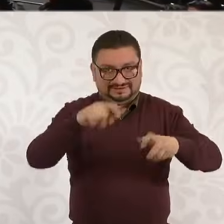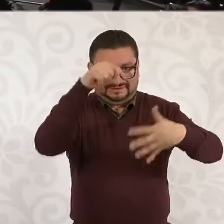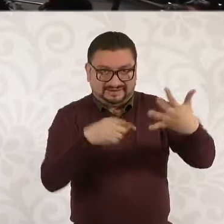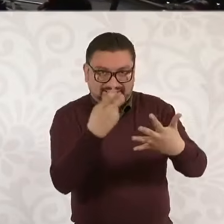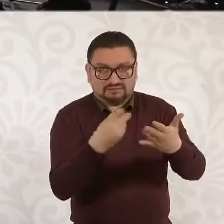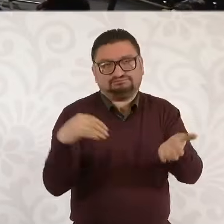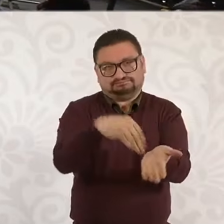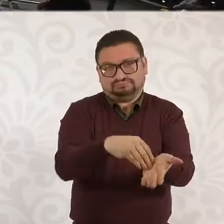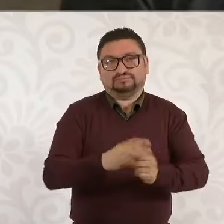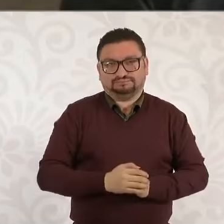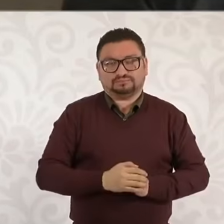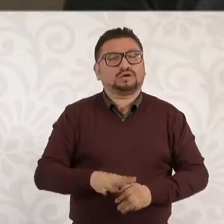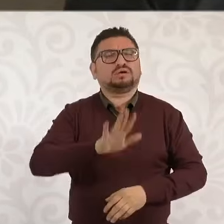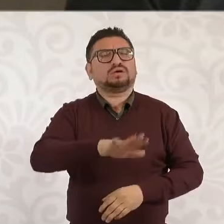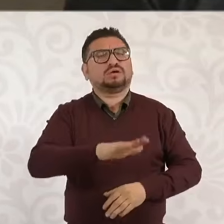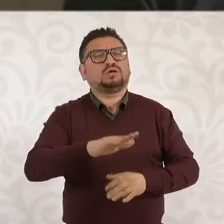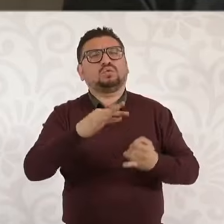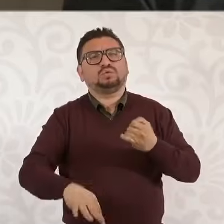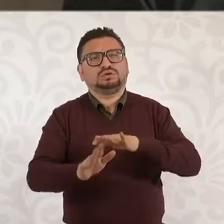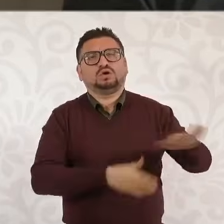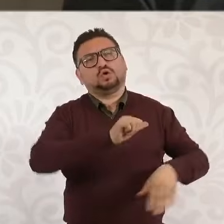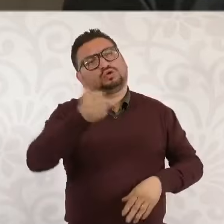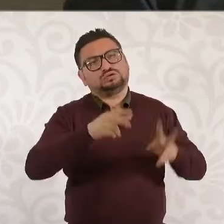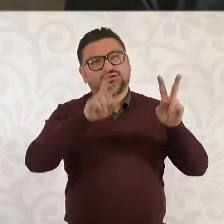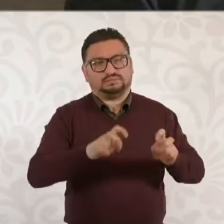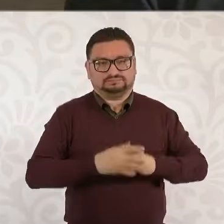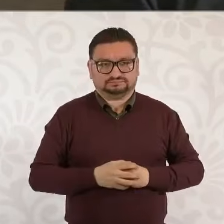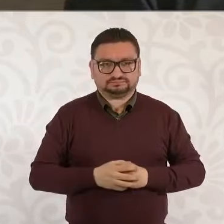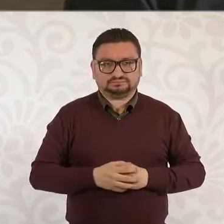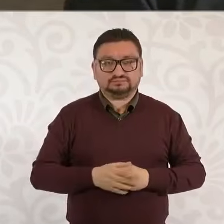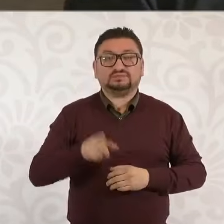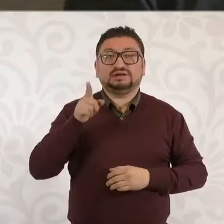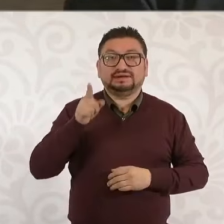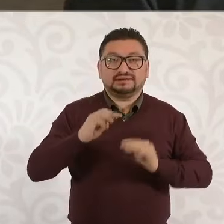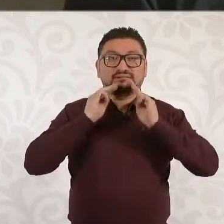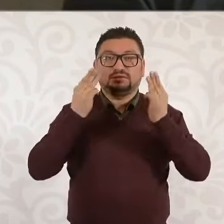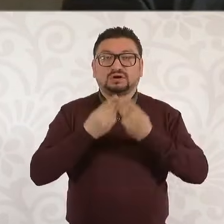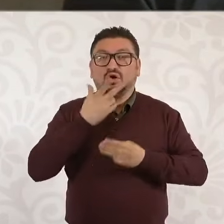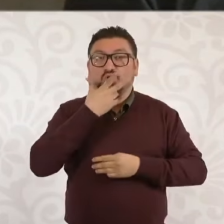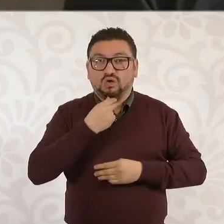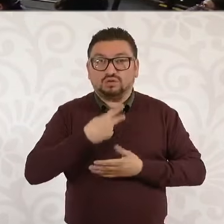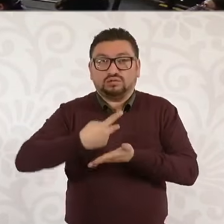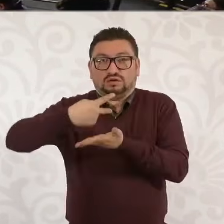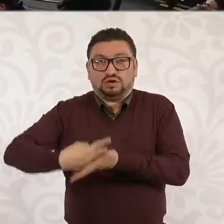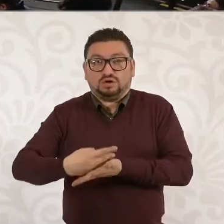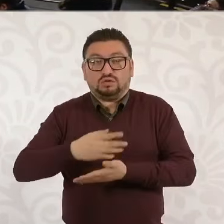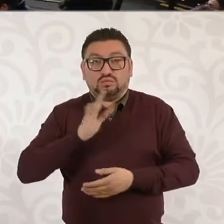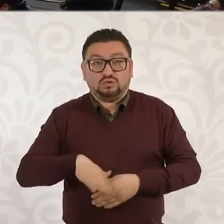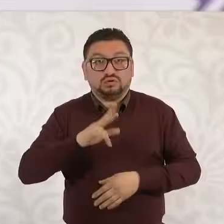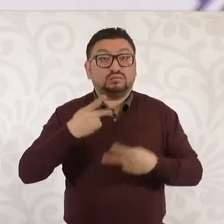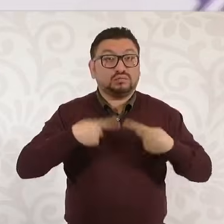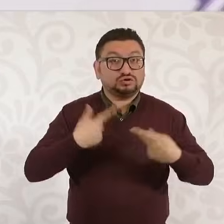último, cambiando rápido de tema, Presidenta, ¿ya fueron reclamados los restos del narcotraficante? No